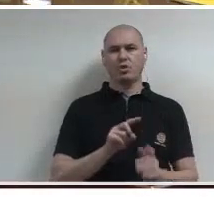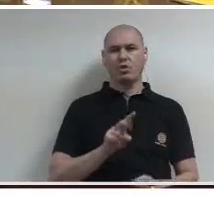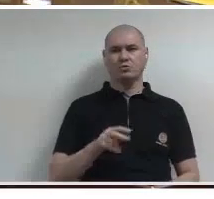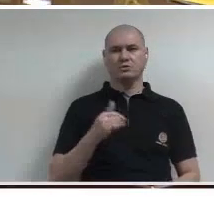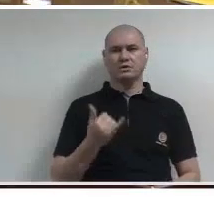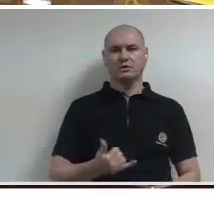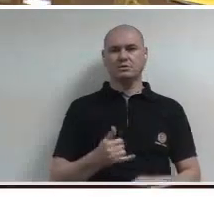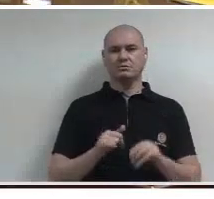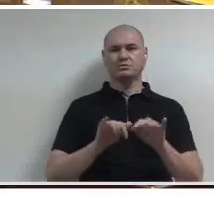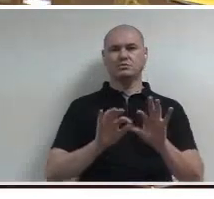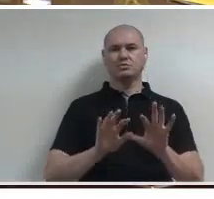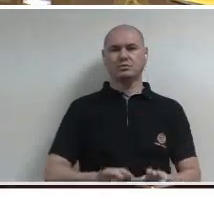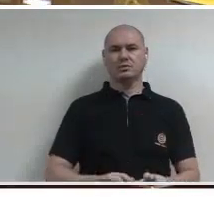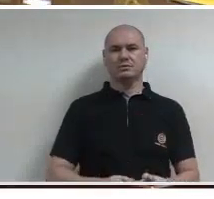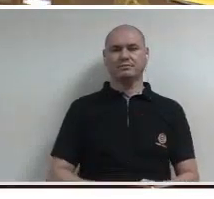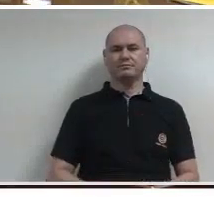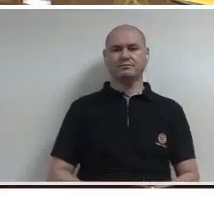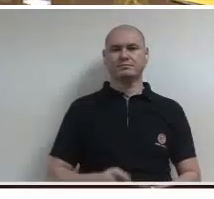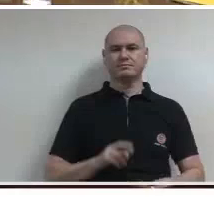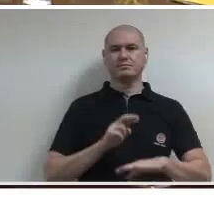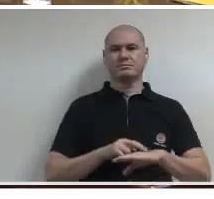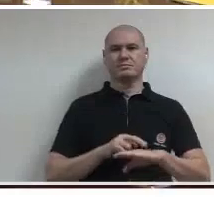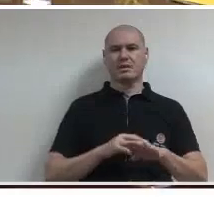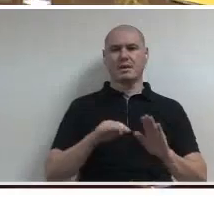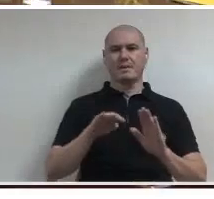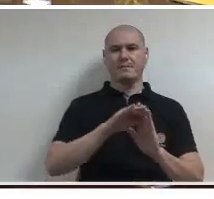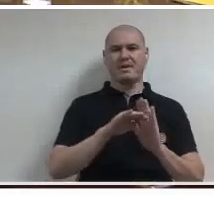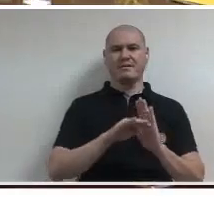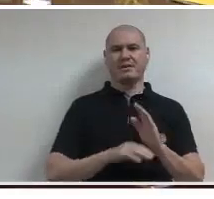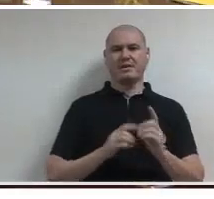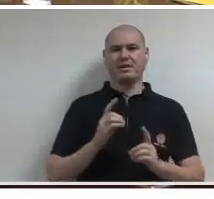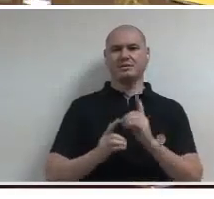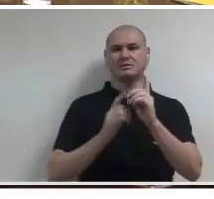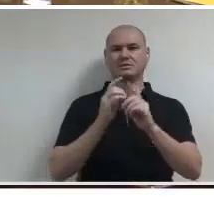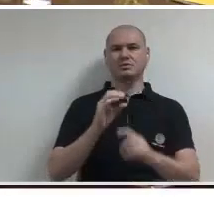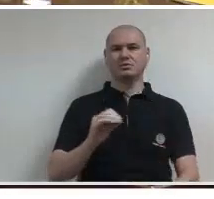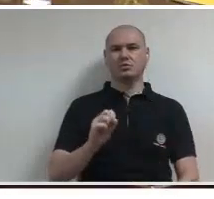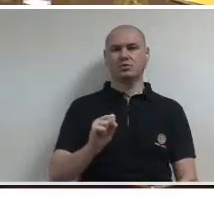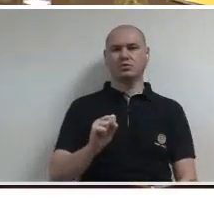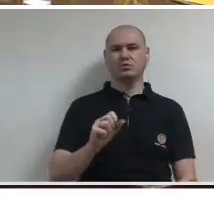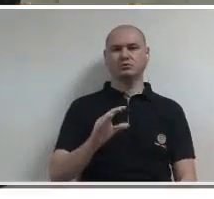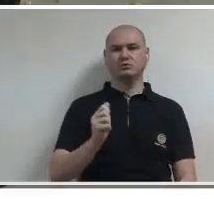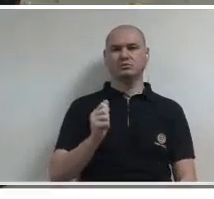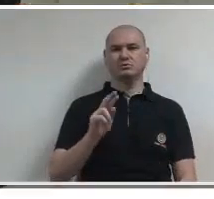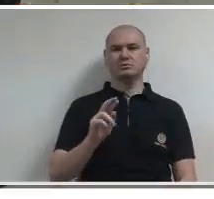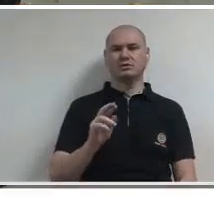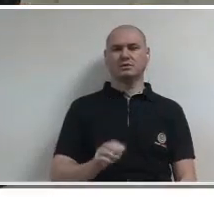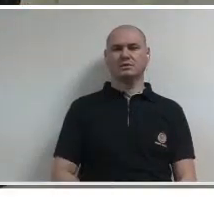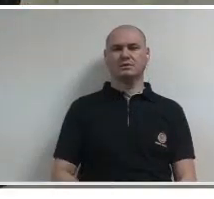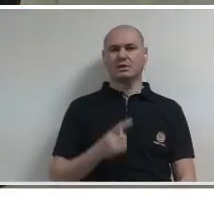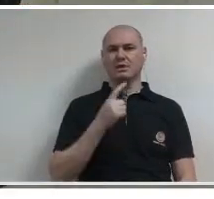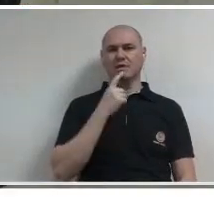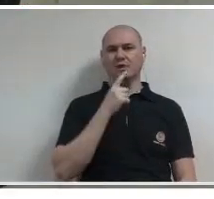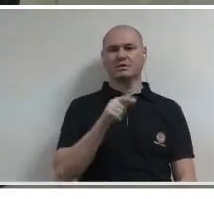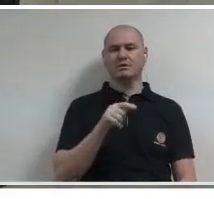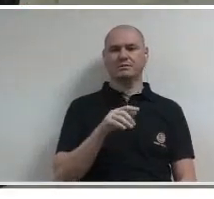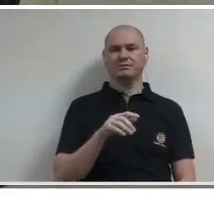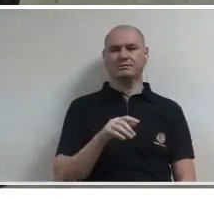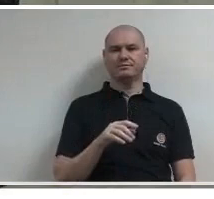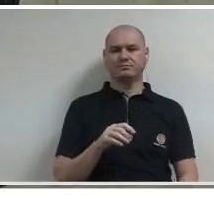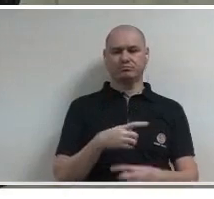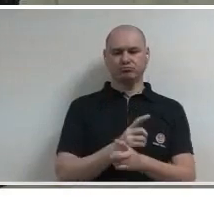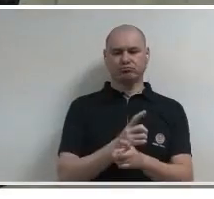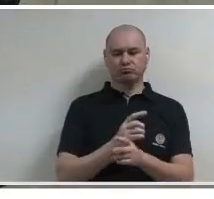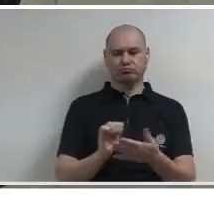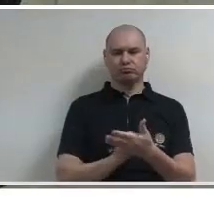Oyerure Bape, Rosa Beatriz y Ambaite. Ambuete. Punto 12, despacho de dirección de planificación y